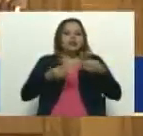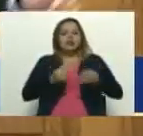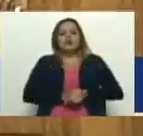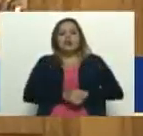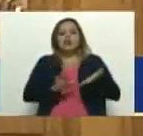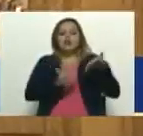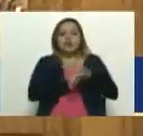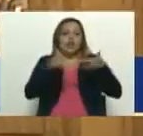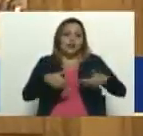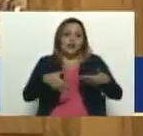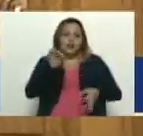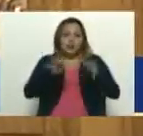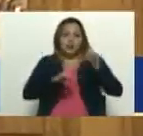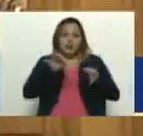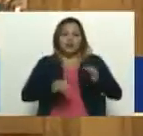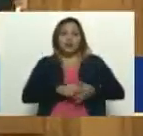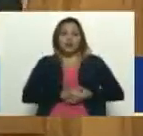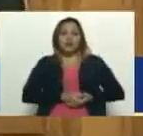justas.